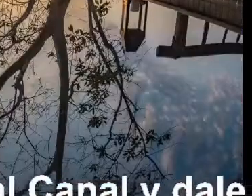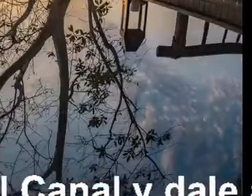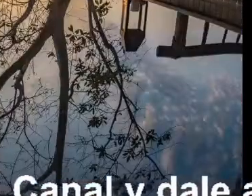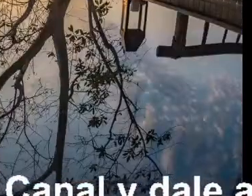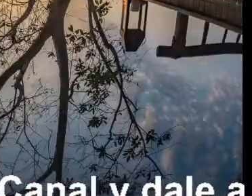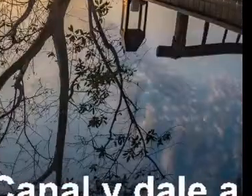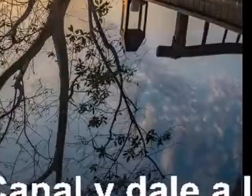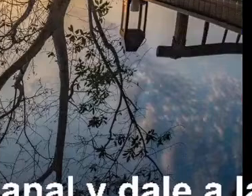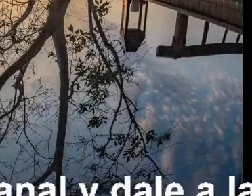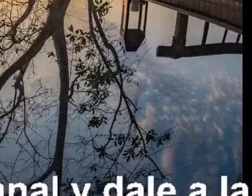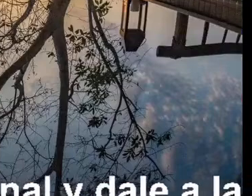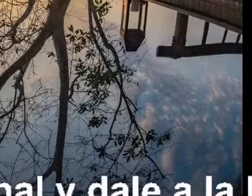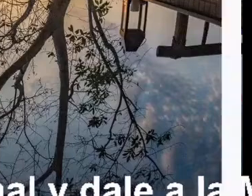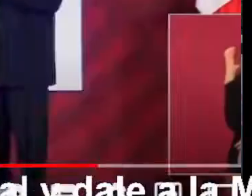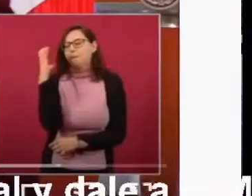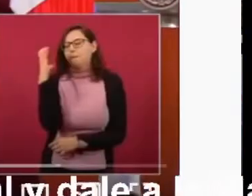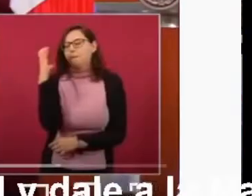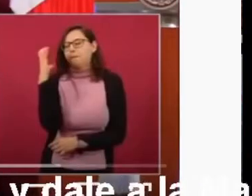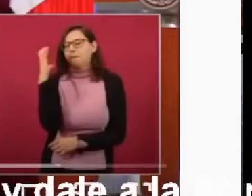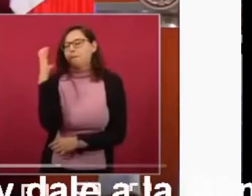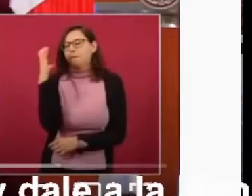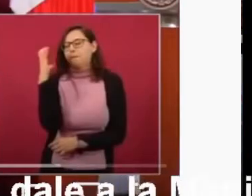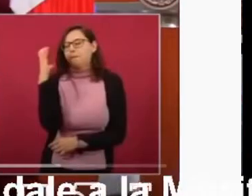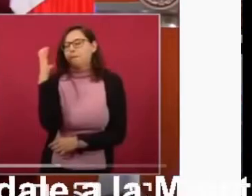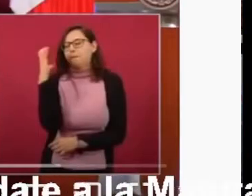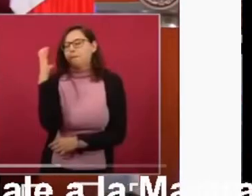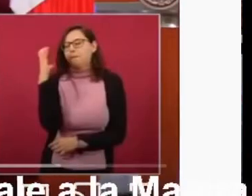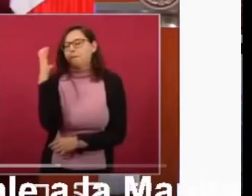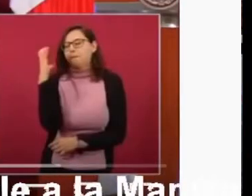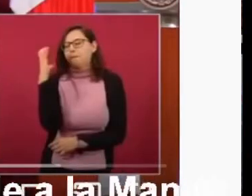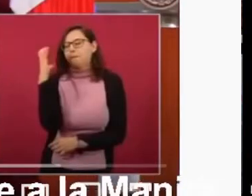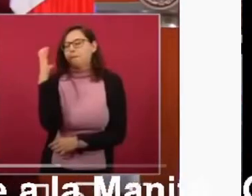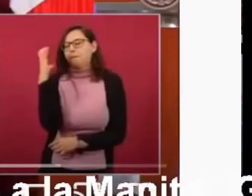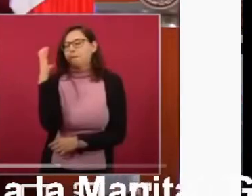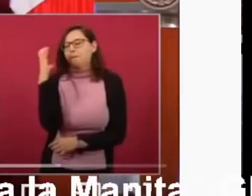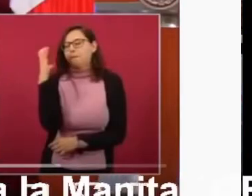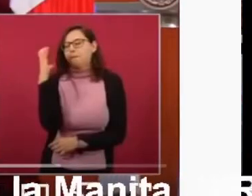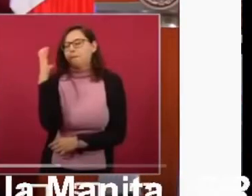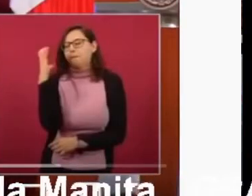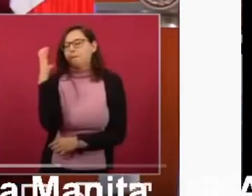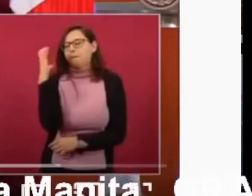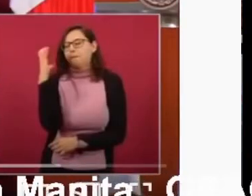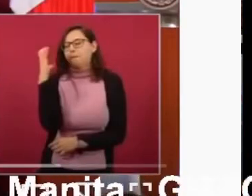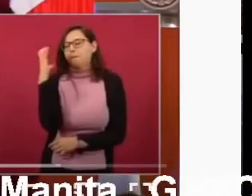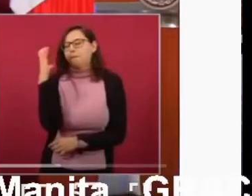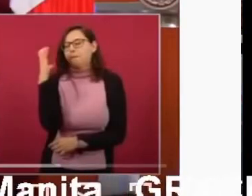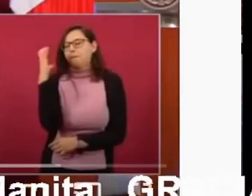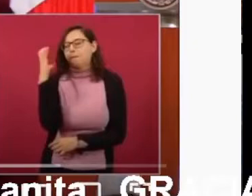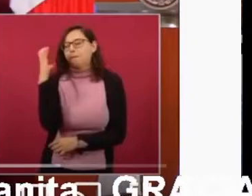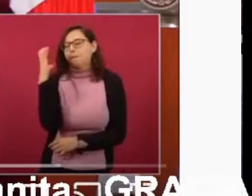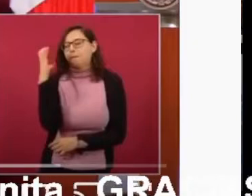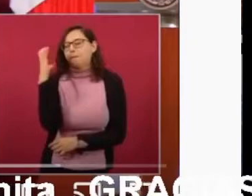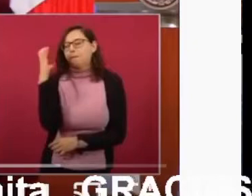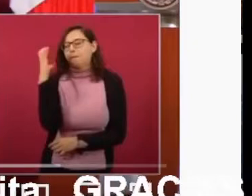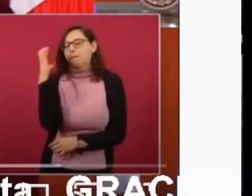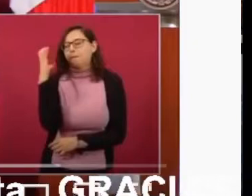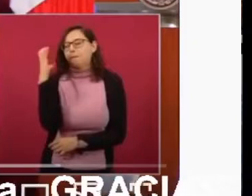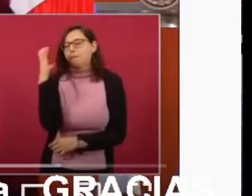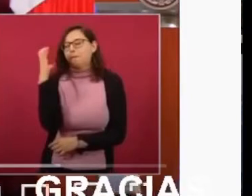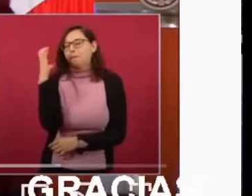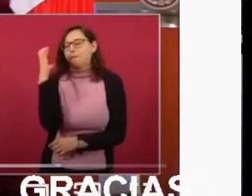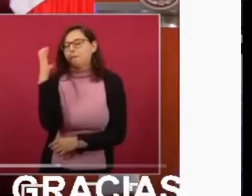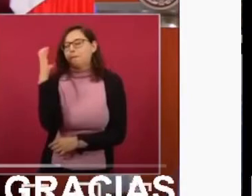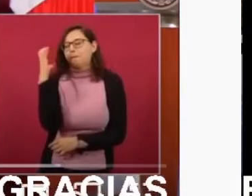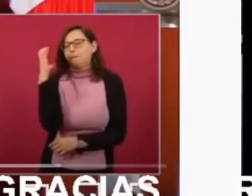a esta gente verdad mire nada más qué cosas no me no